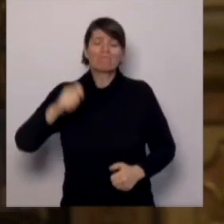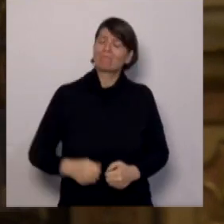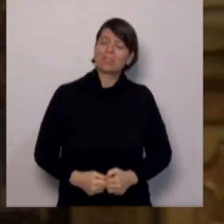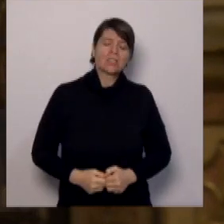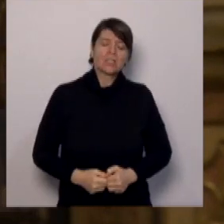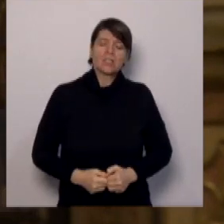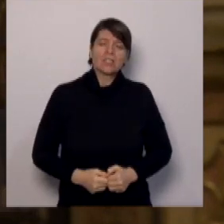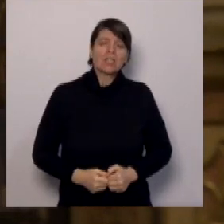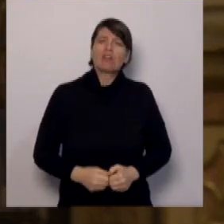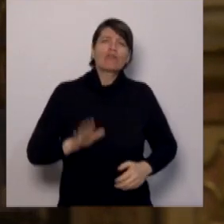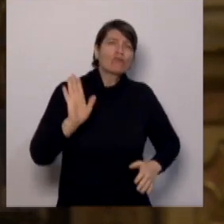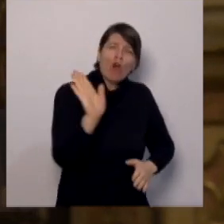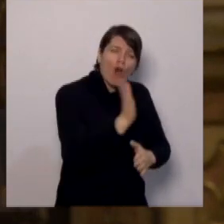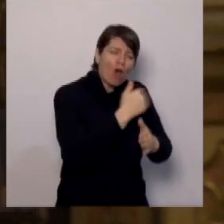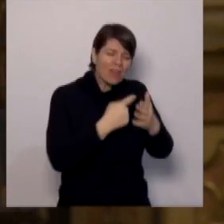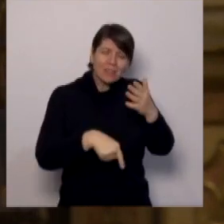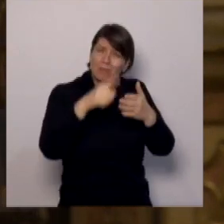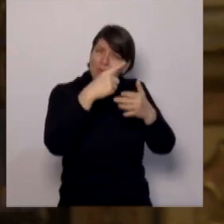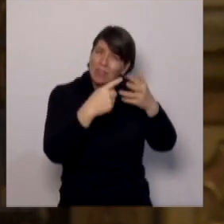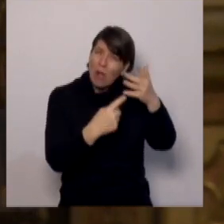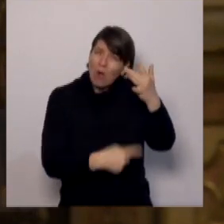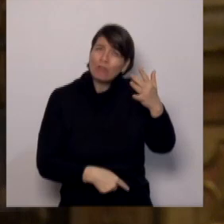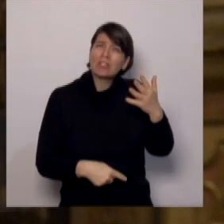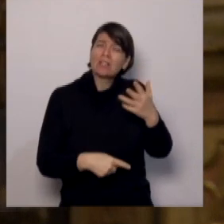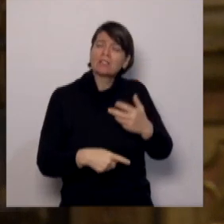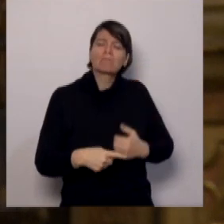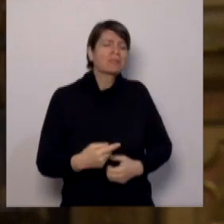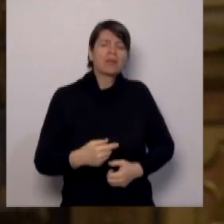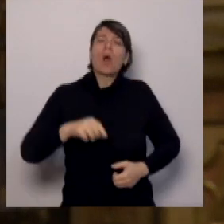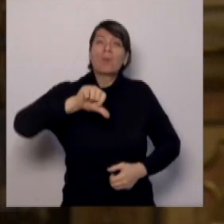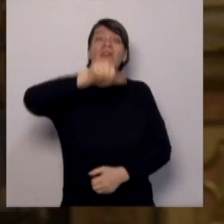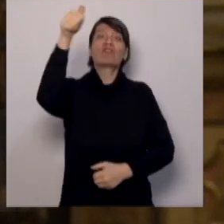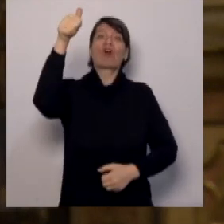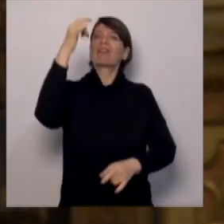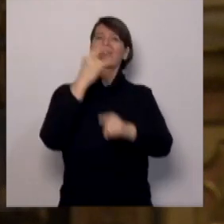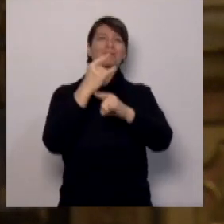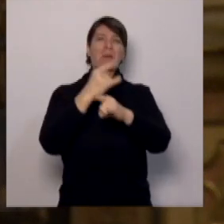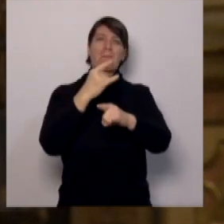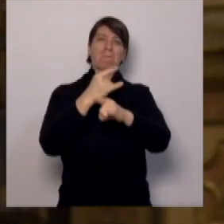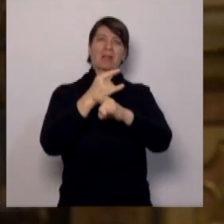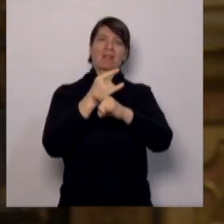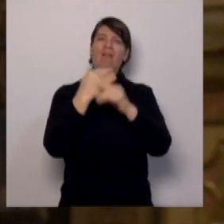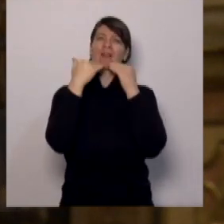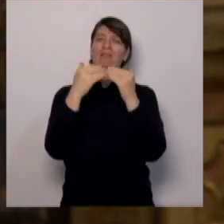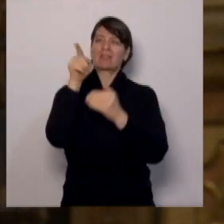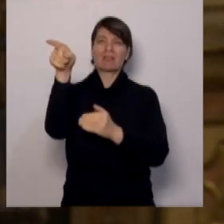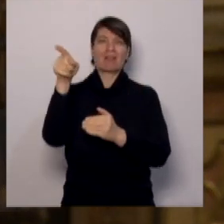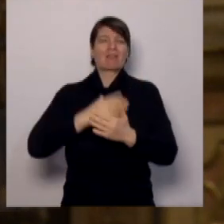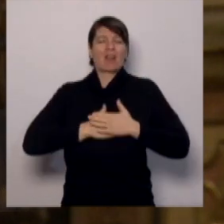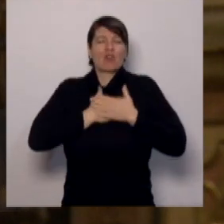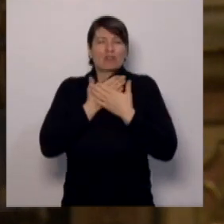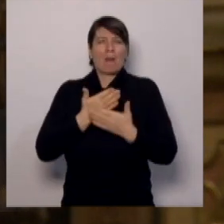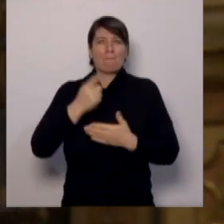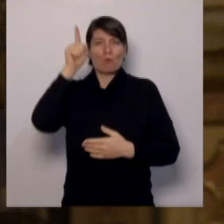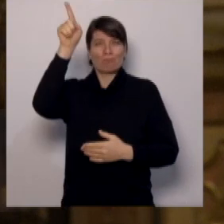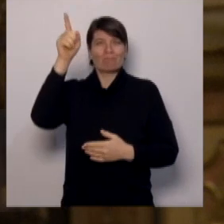espada? Pero en todo esto obtenemos una amplia victoria gracias a Aquel